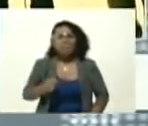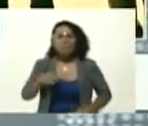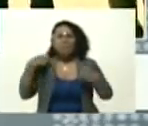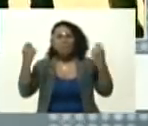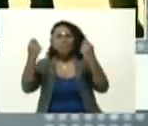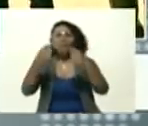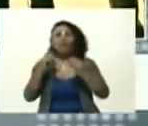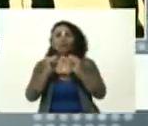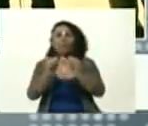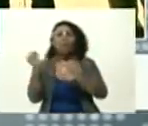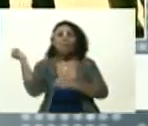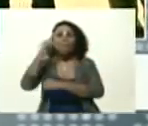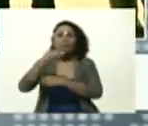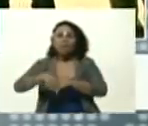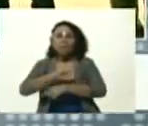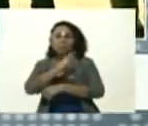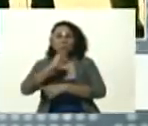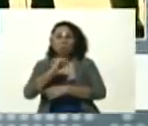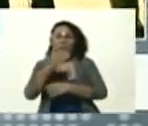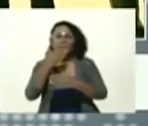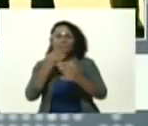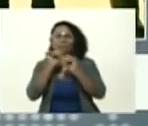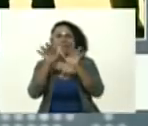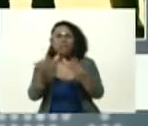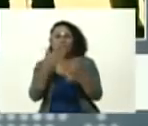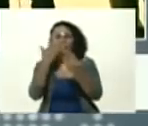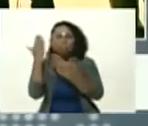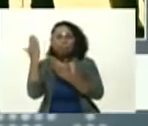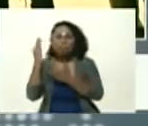que sigamos venciendo desde el Zulia. Hermano presidente, bendiciones.